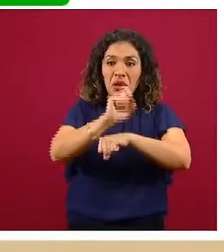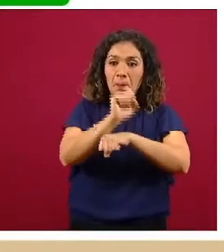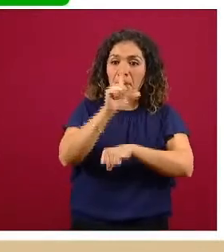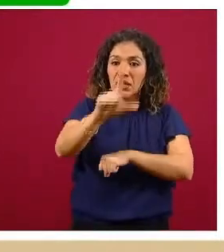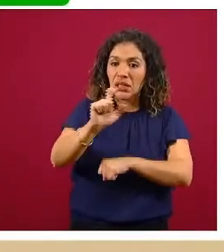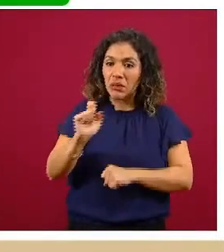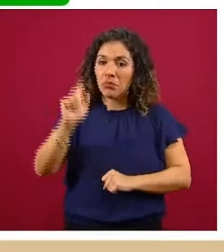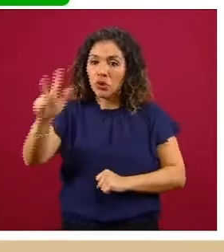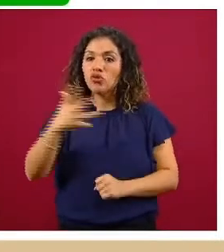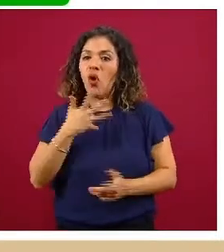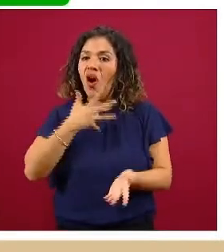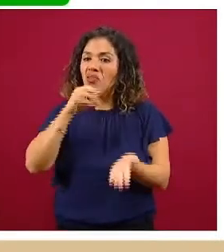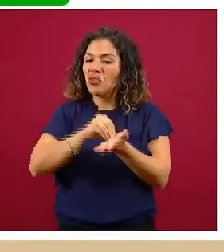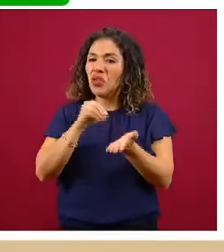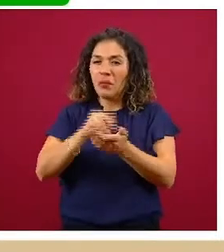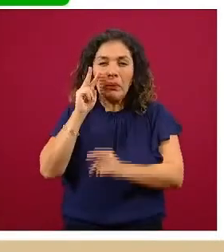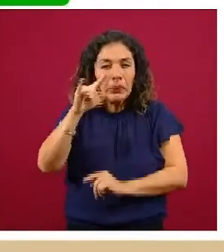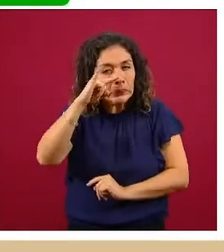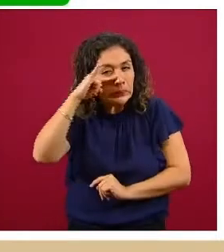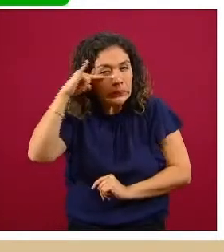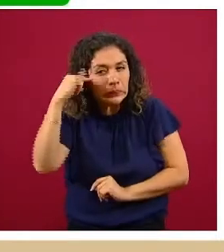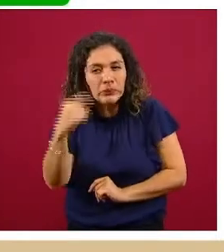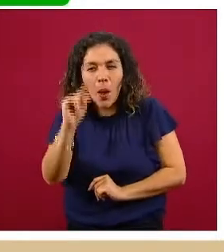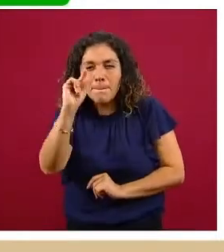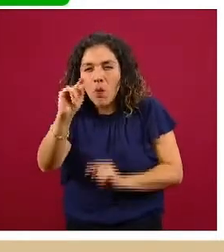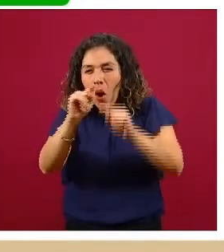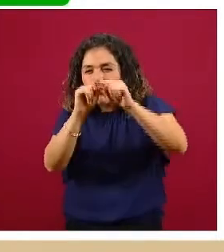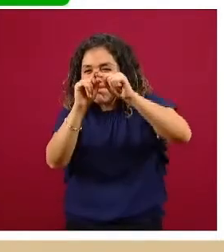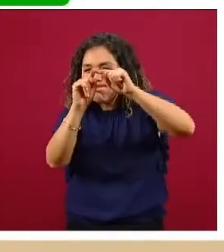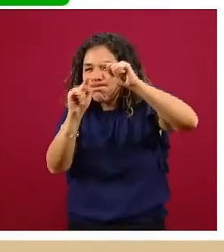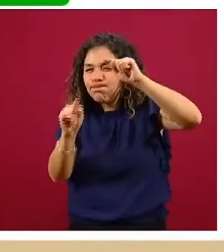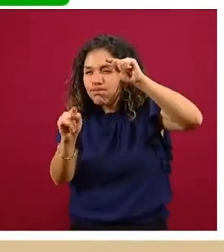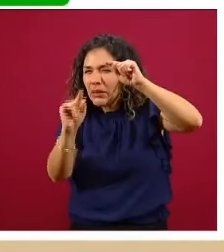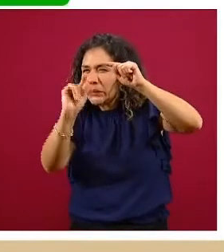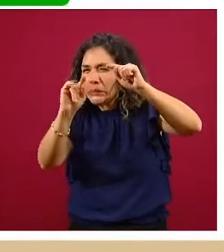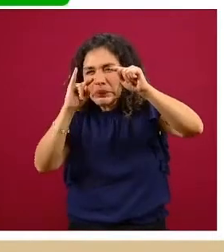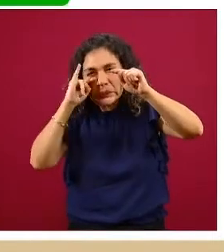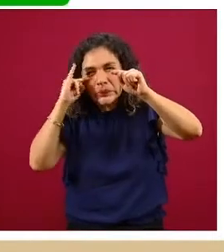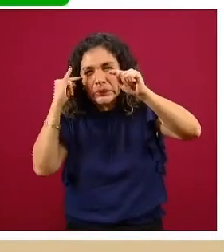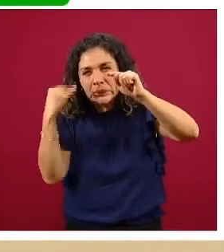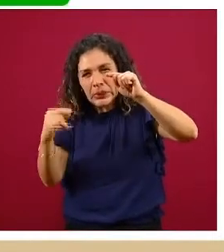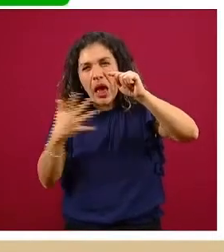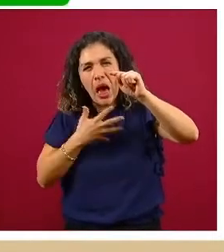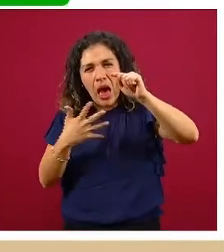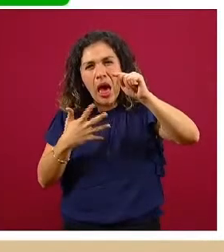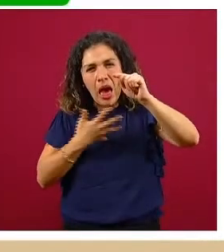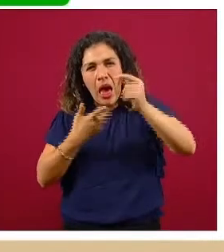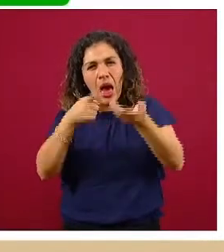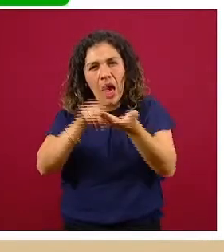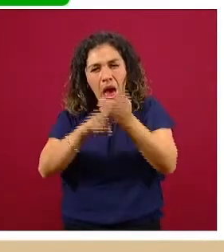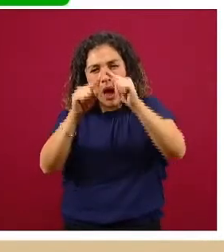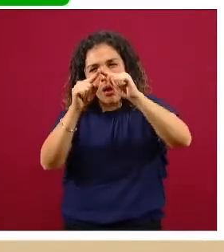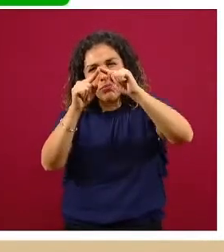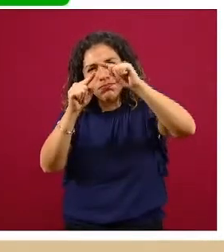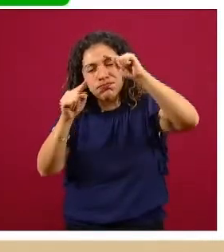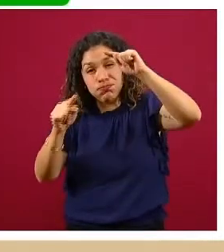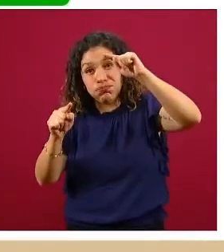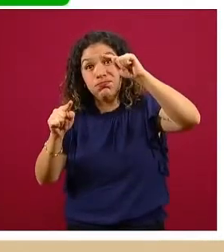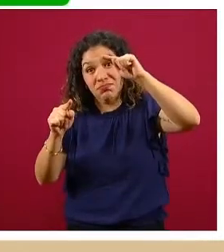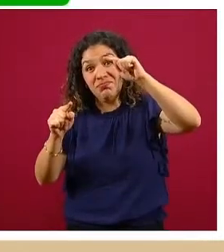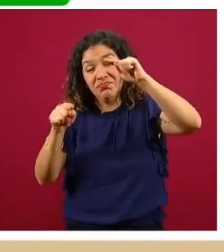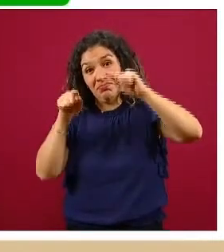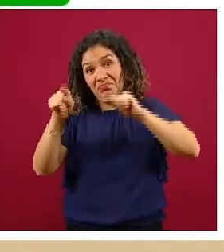la 28 todavía se aprecia una tendencia, una presentación descendente, es